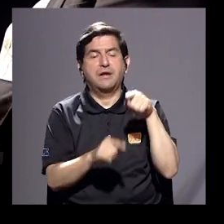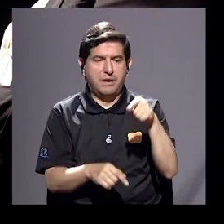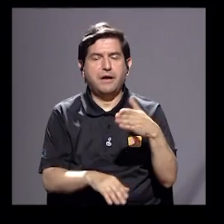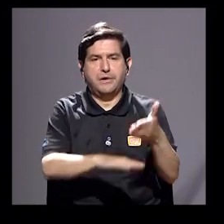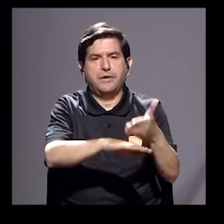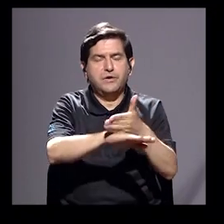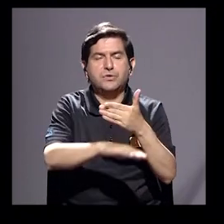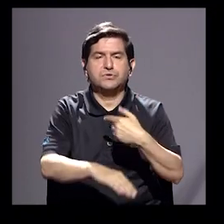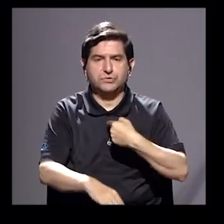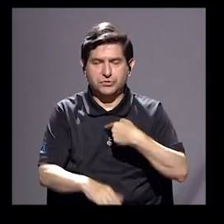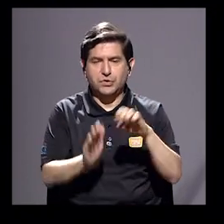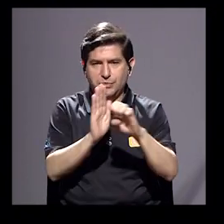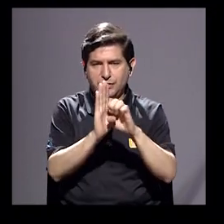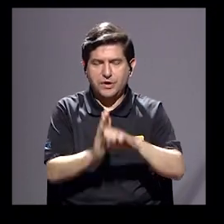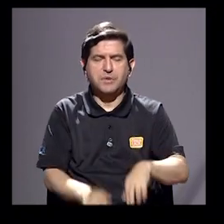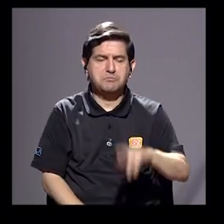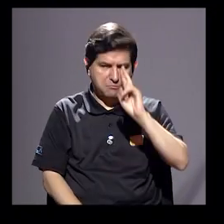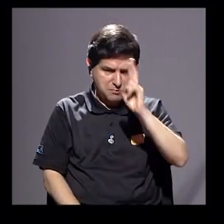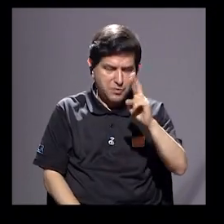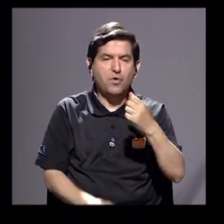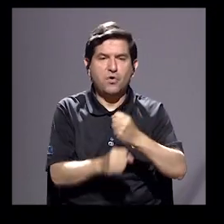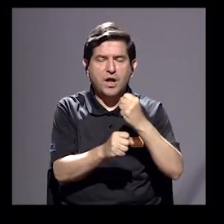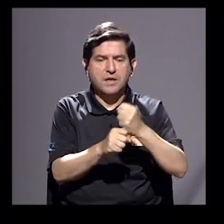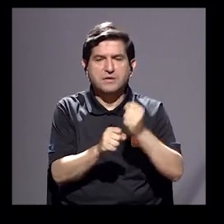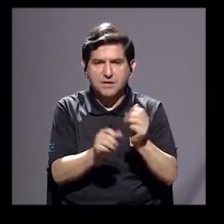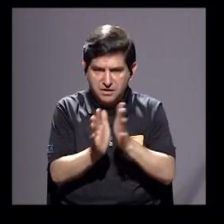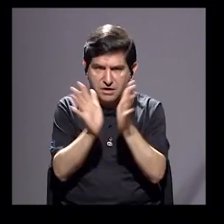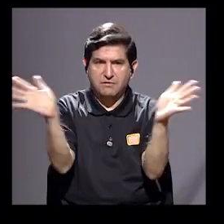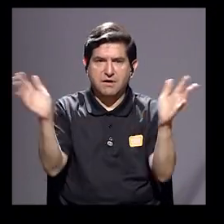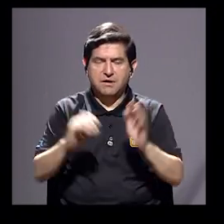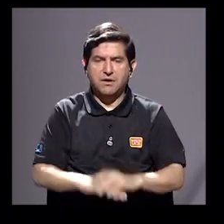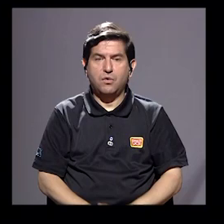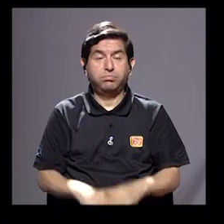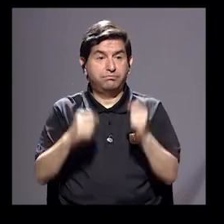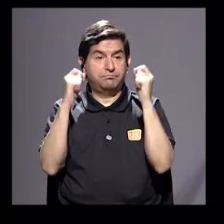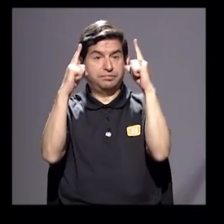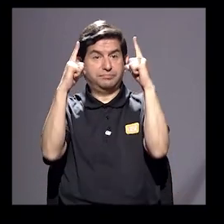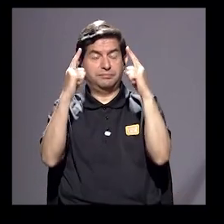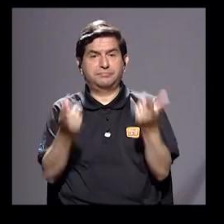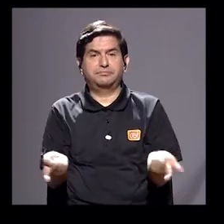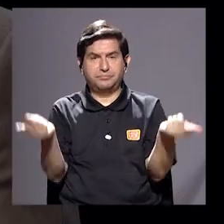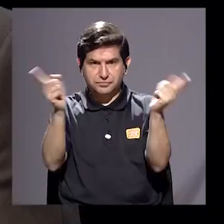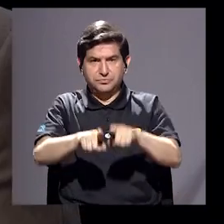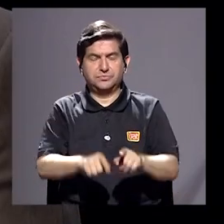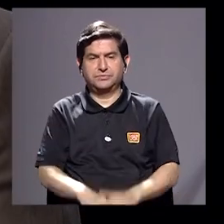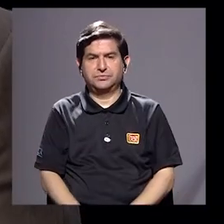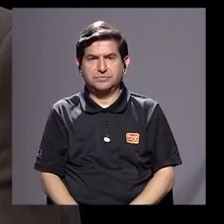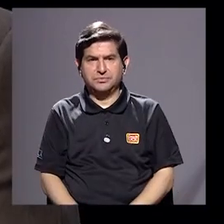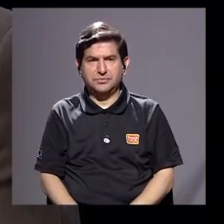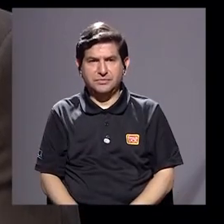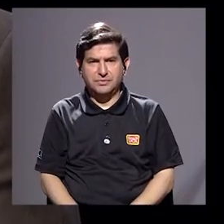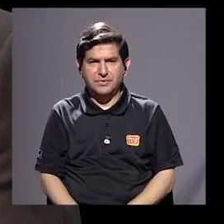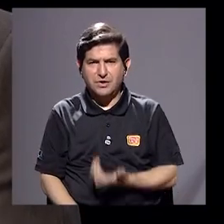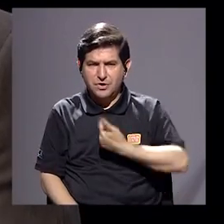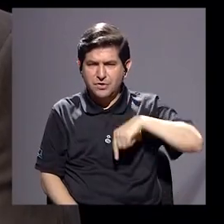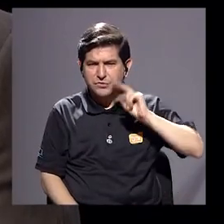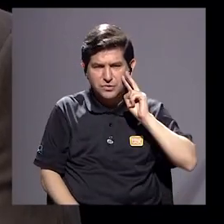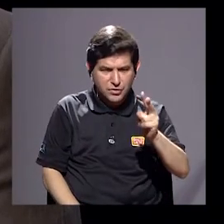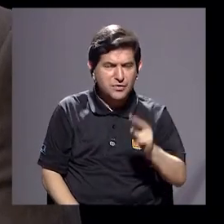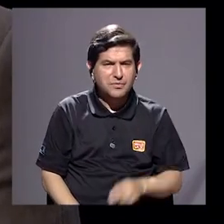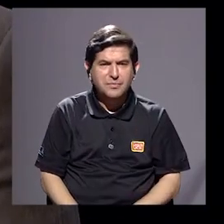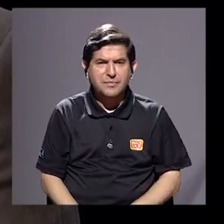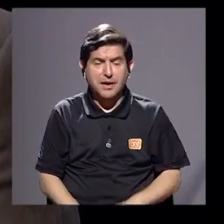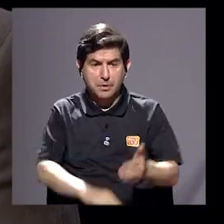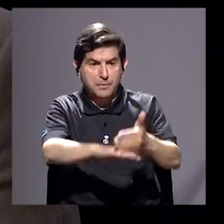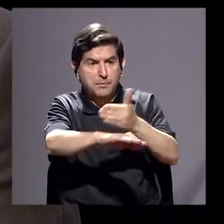caminando por ejemplo yo tengo que reconocer que en obra pública es impresionante lo que está pasando sabes no sé si no estamos viendo la cantidad de